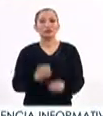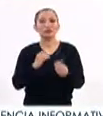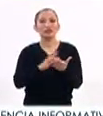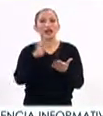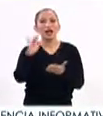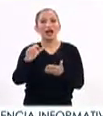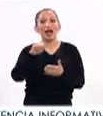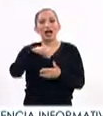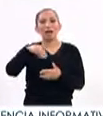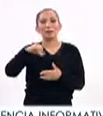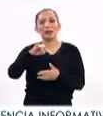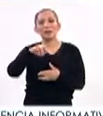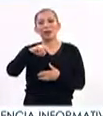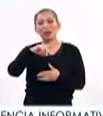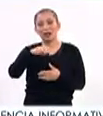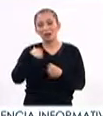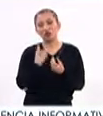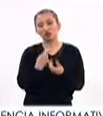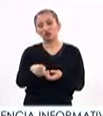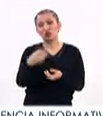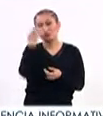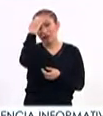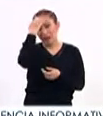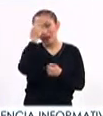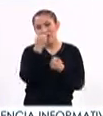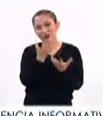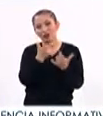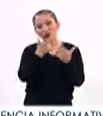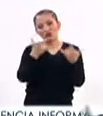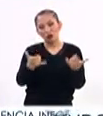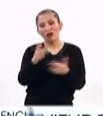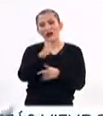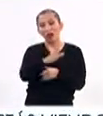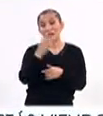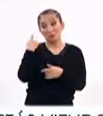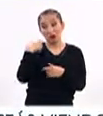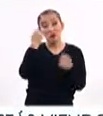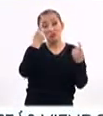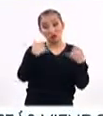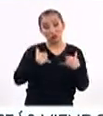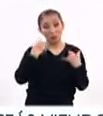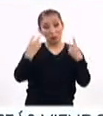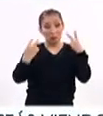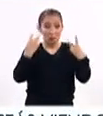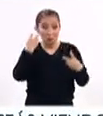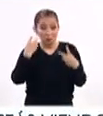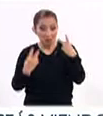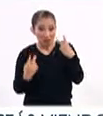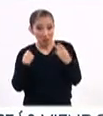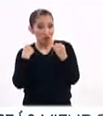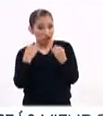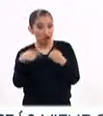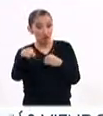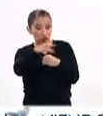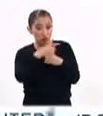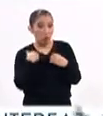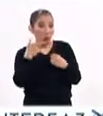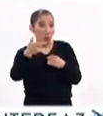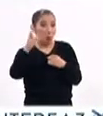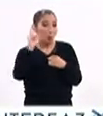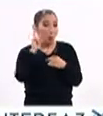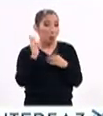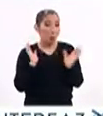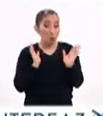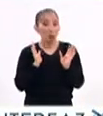Muchísimas gracias, Ami Medina, por compartirnos esta experiencia, esta historia. Seguramente varios jóvenes que nos están viendo, muchos jóvenes, esperamos